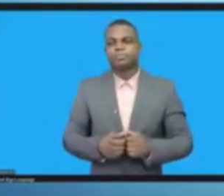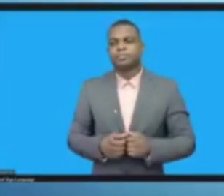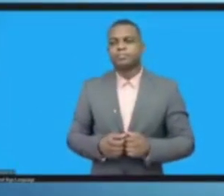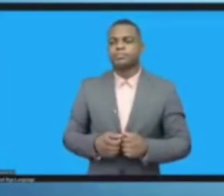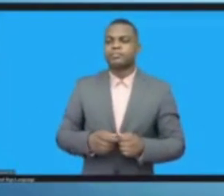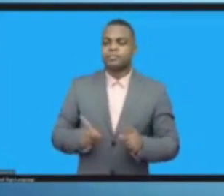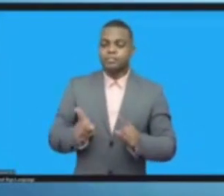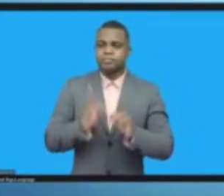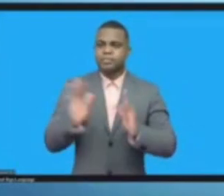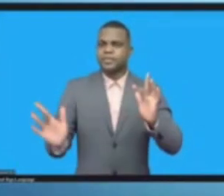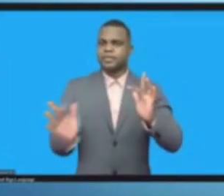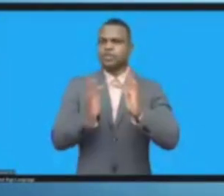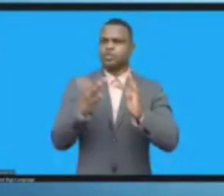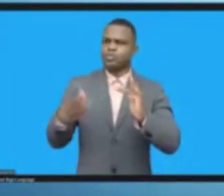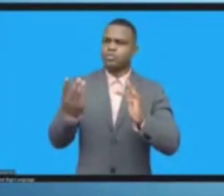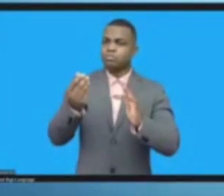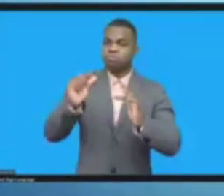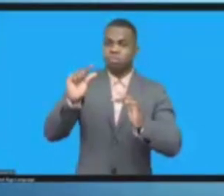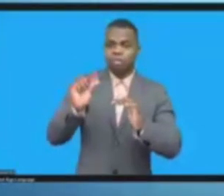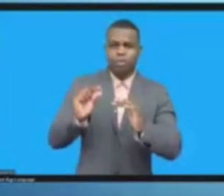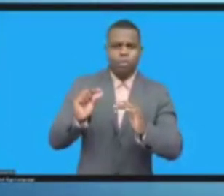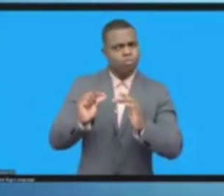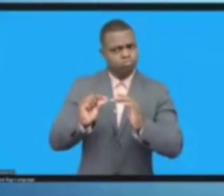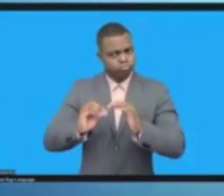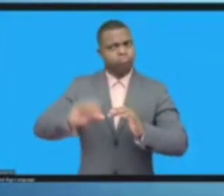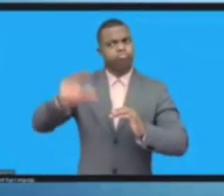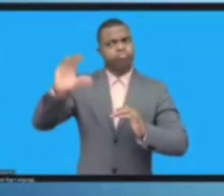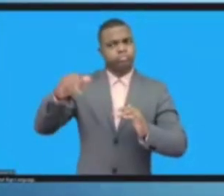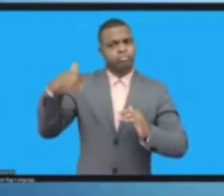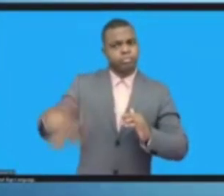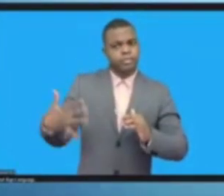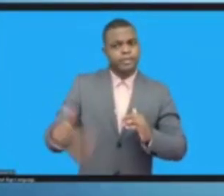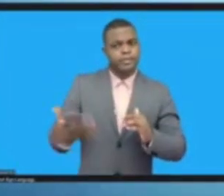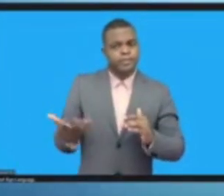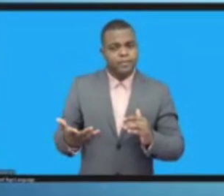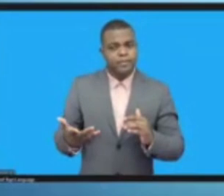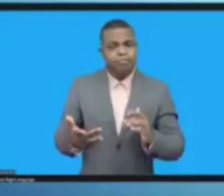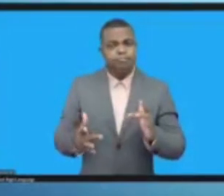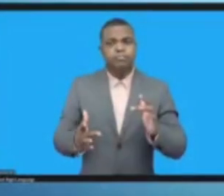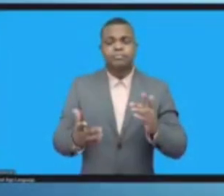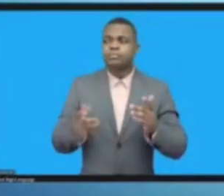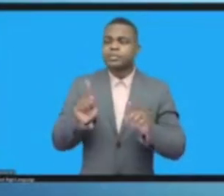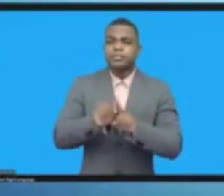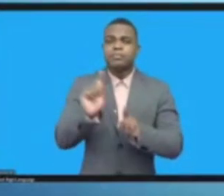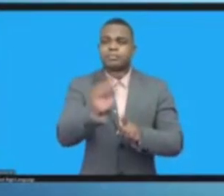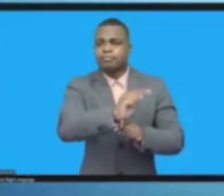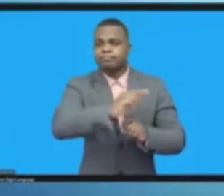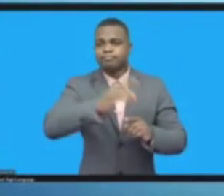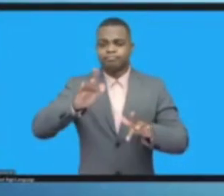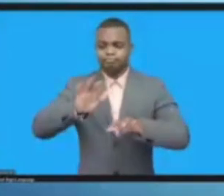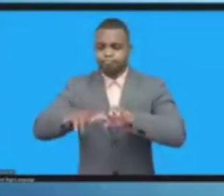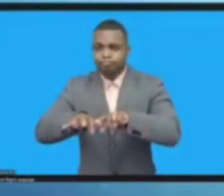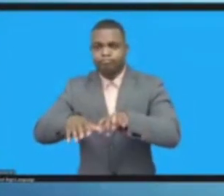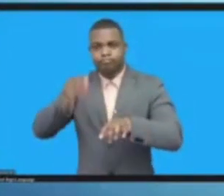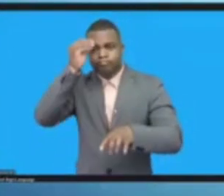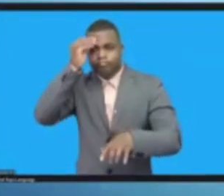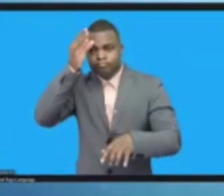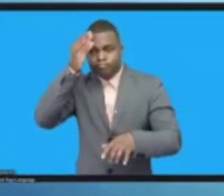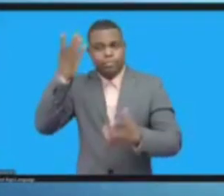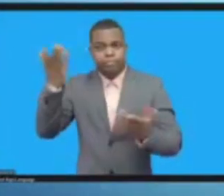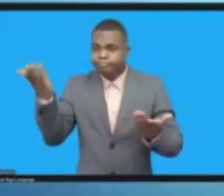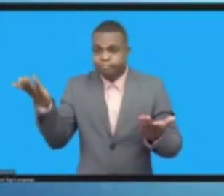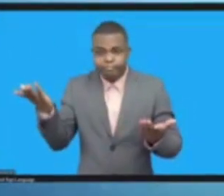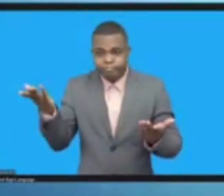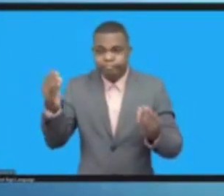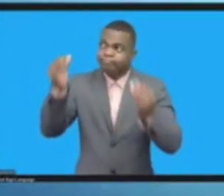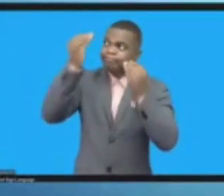la forma en que trabajamos y cómo se puede beneficiar la juventud a través de las sesiones de